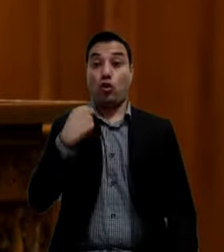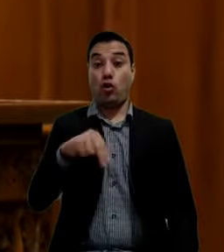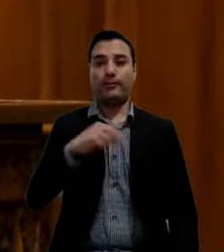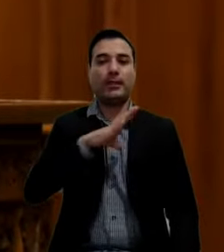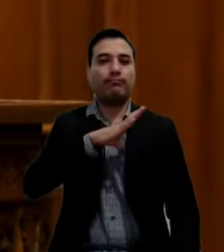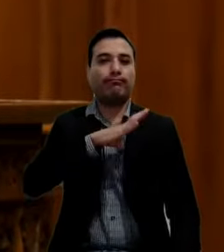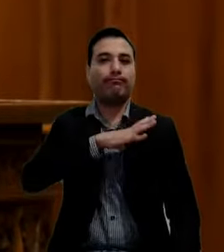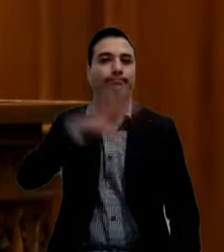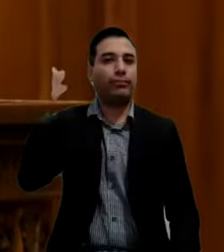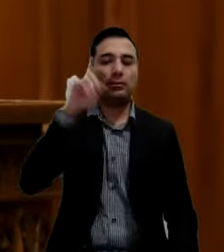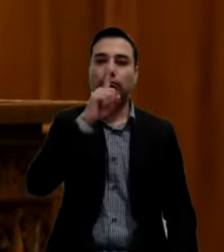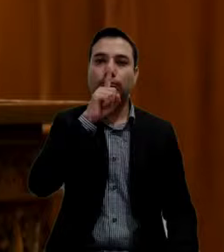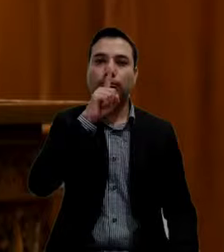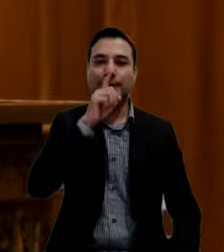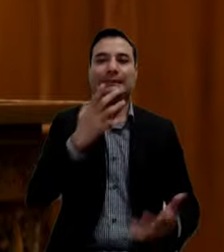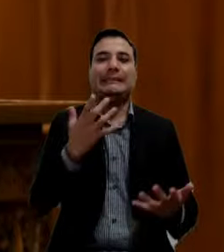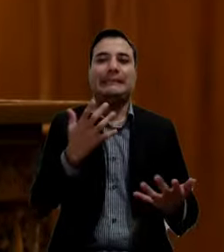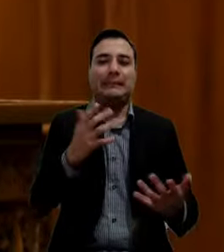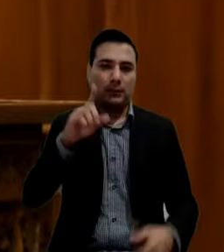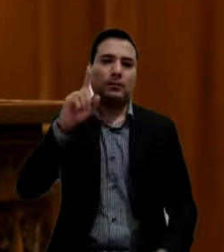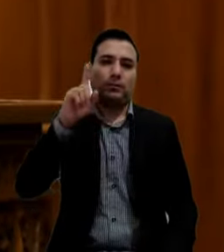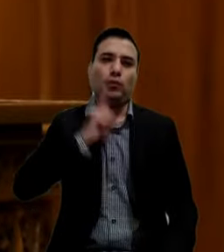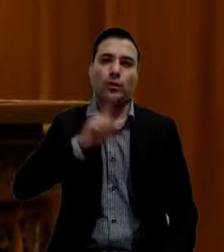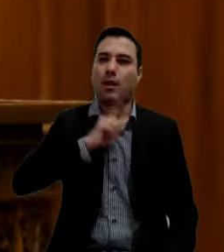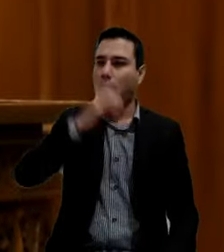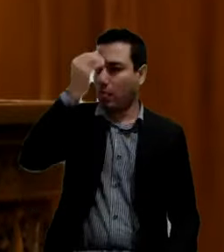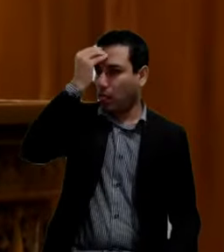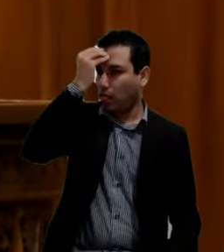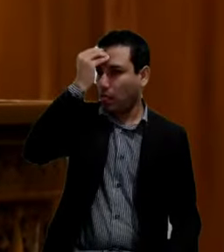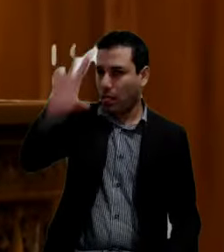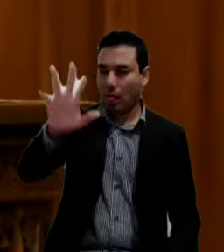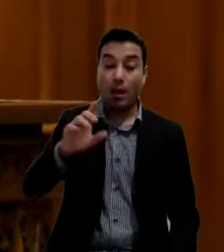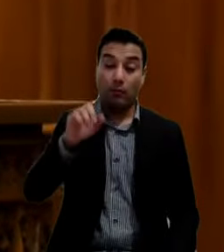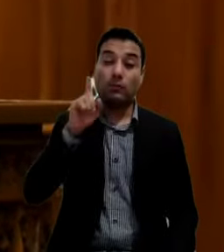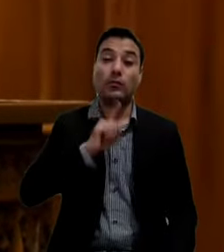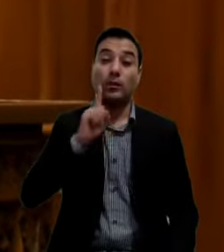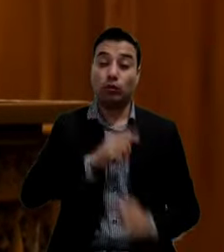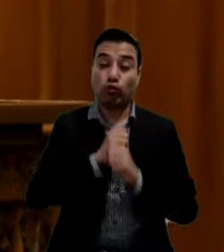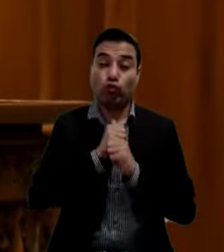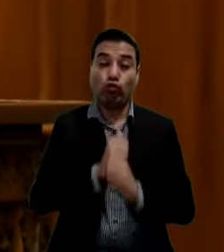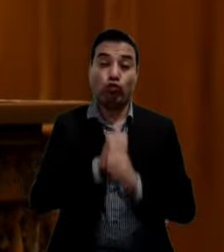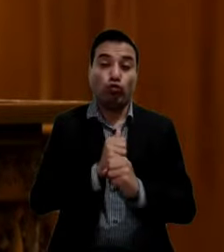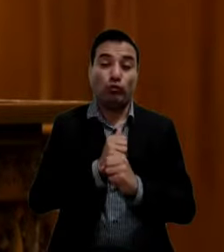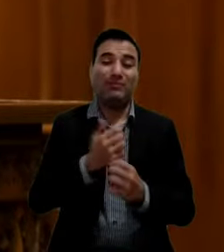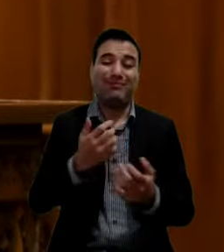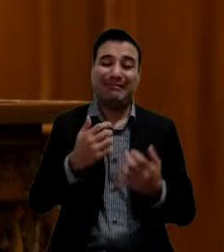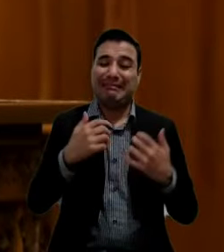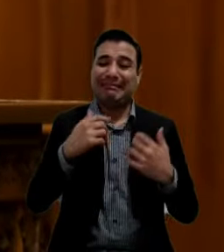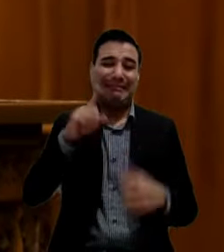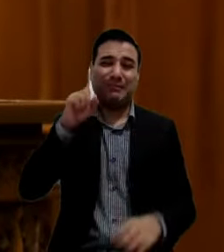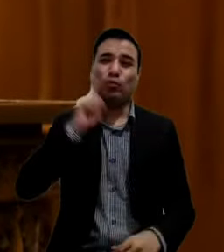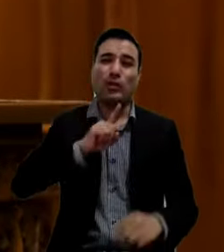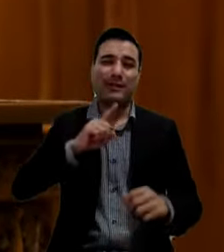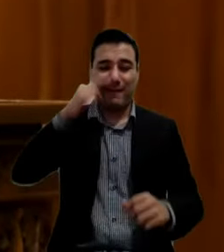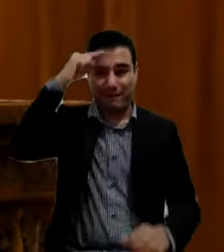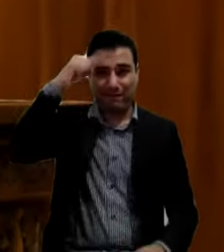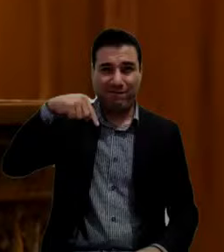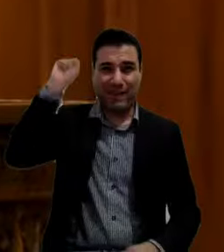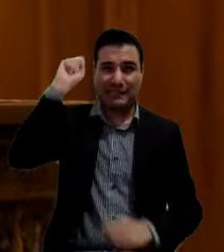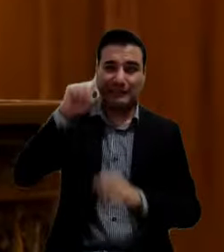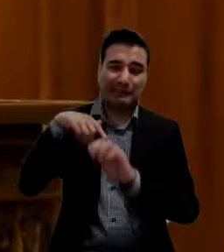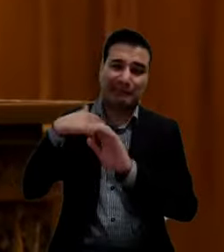manera desproporcionada a las mujeres, ya que nos pone en una situación de vulnerabilidad y exposición mediática.